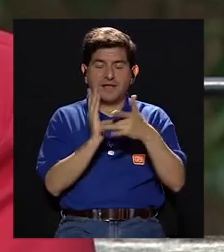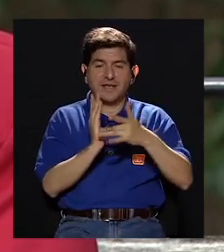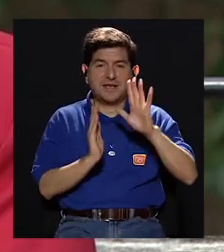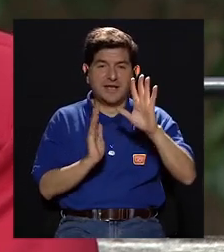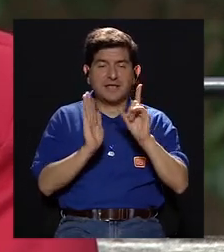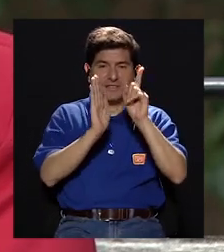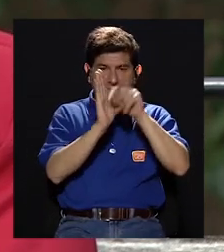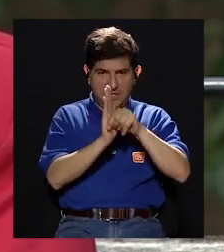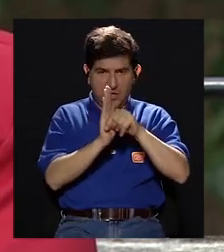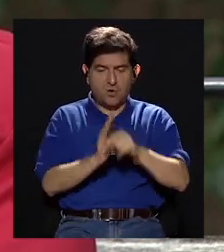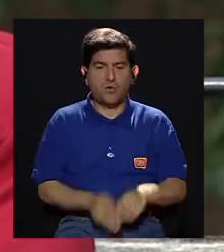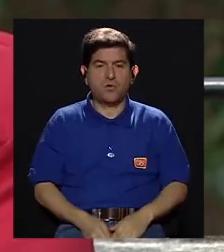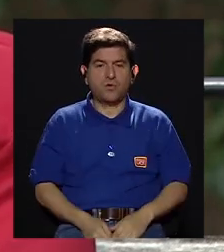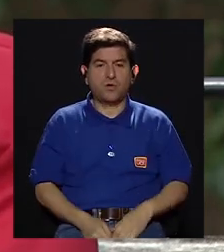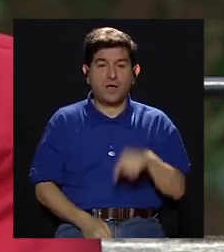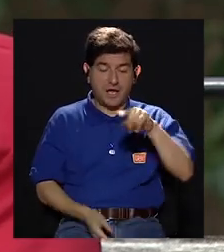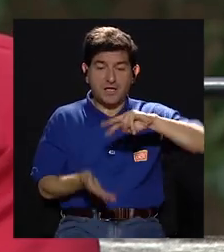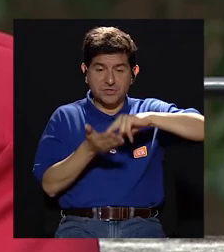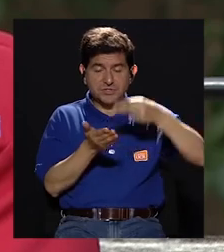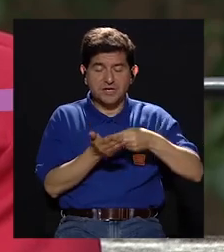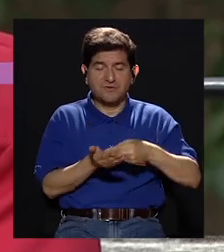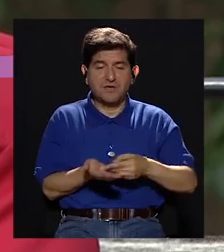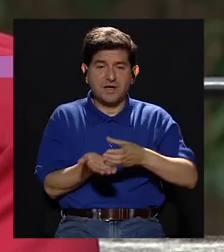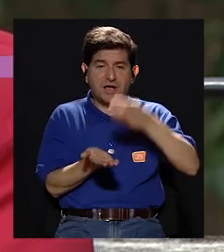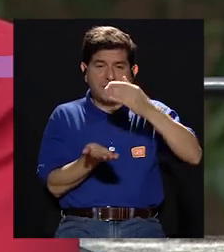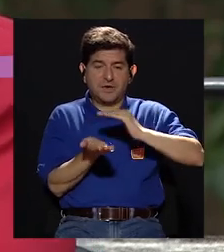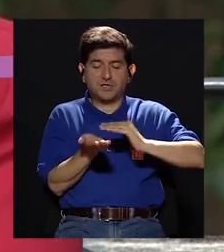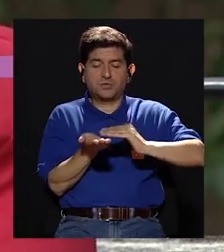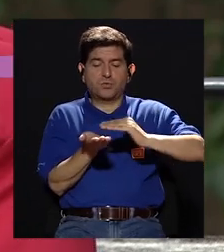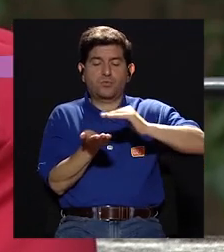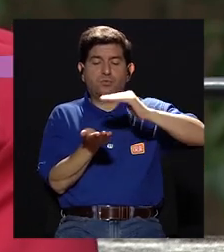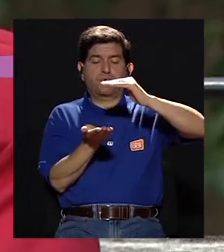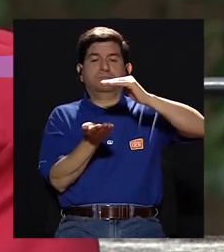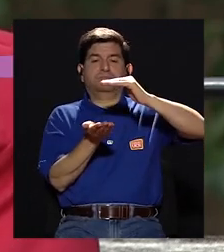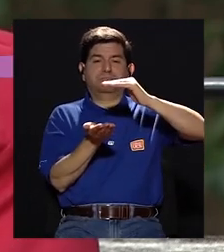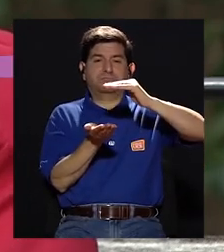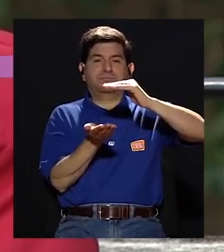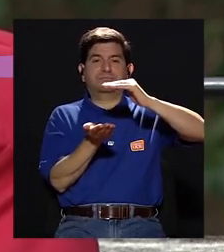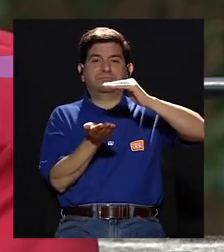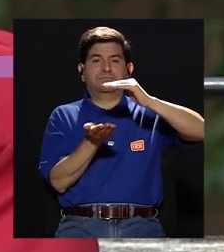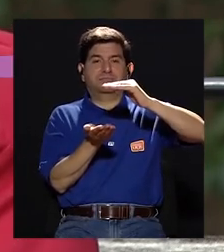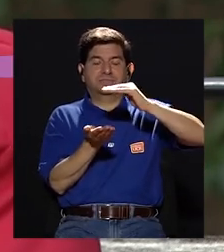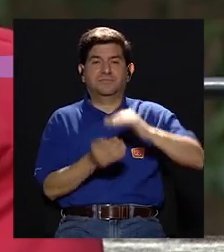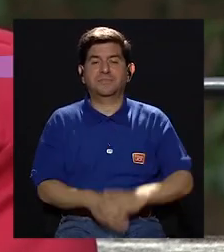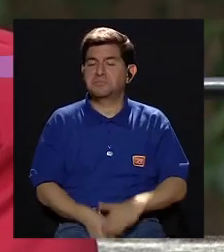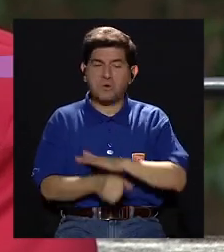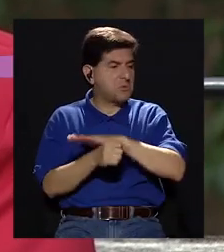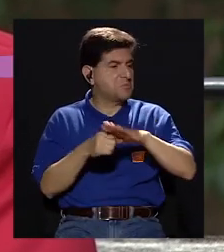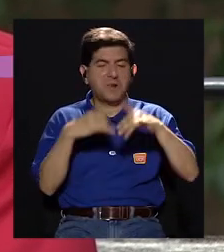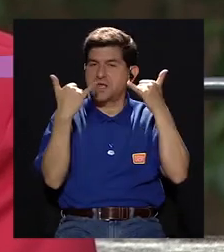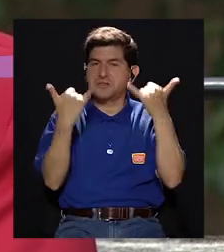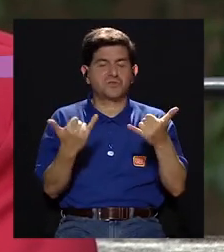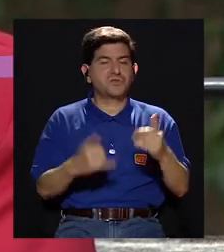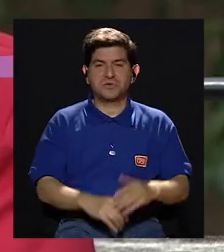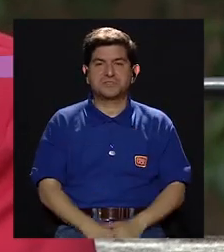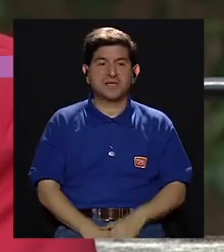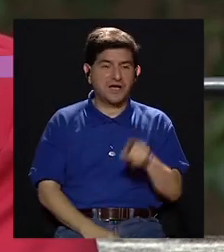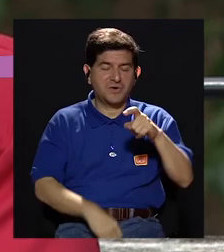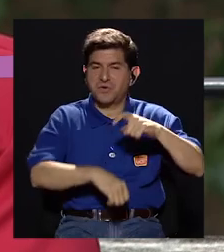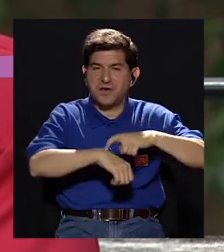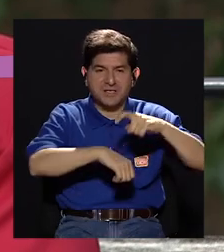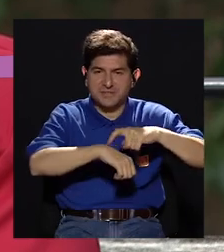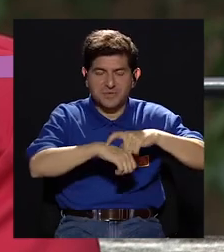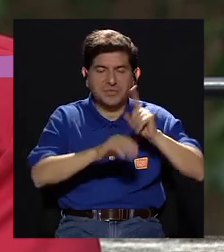durante 5 minutos y entonces se llena ese vaso o se cubre esa dosis, también se puede decir. Entonces, es suficiente. Con